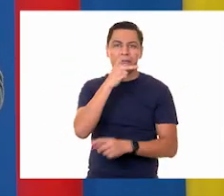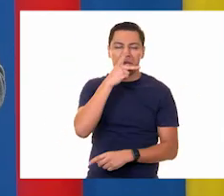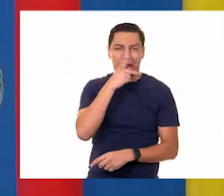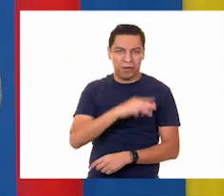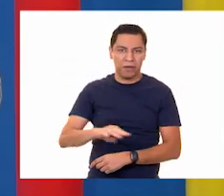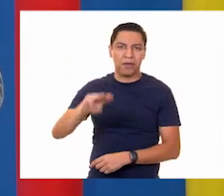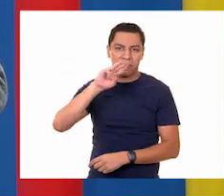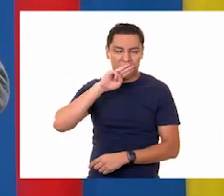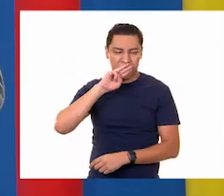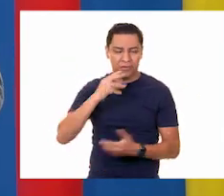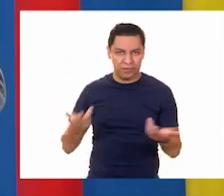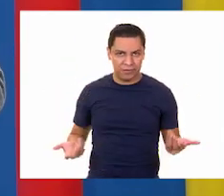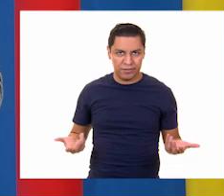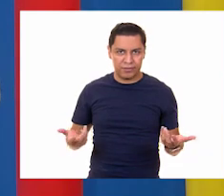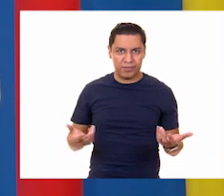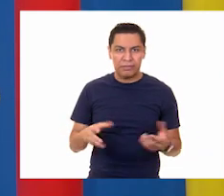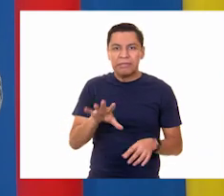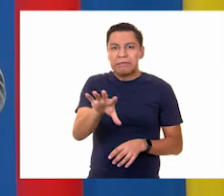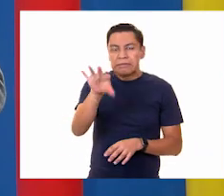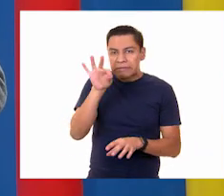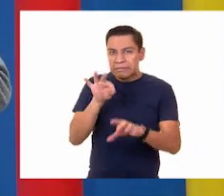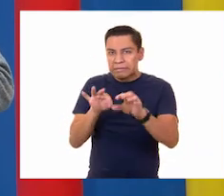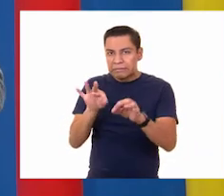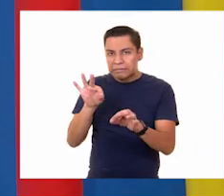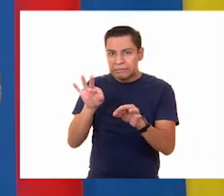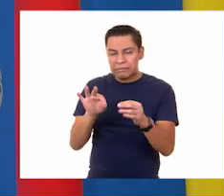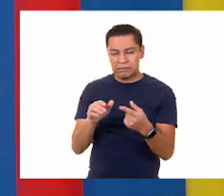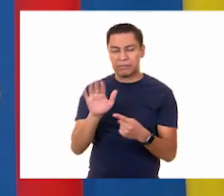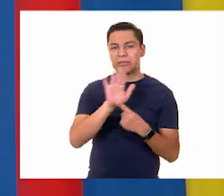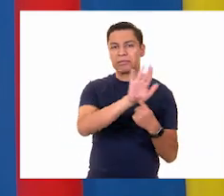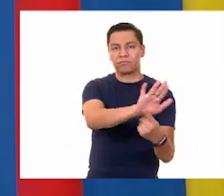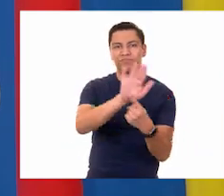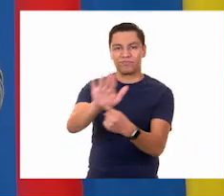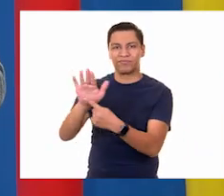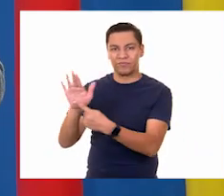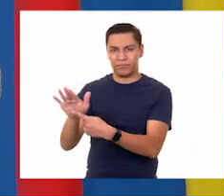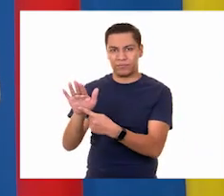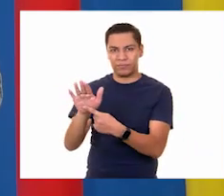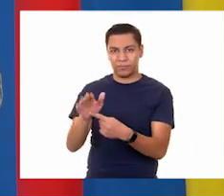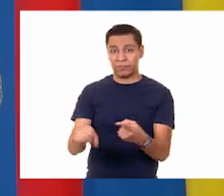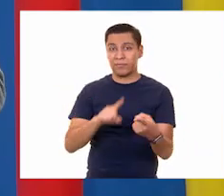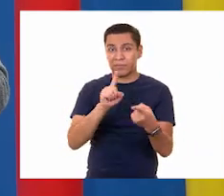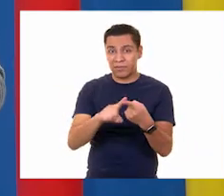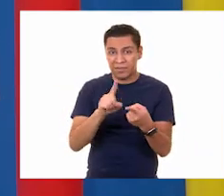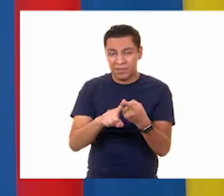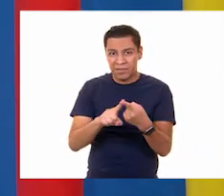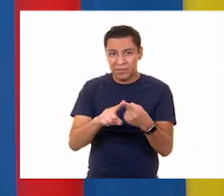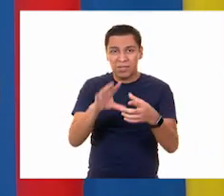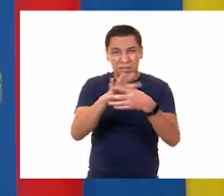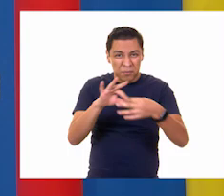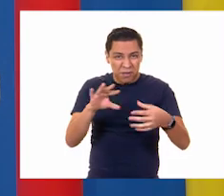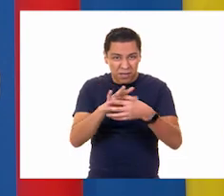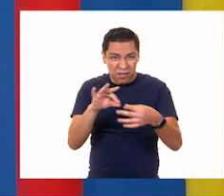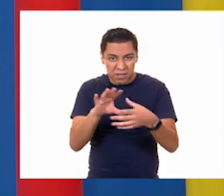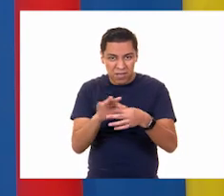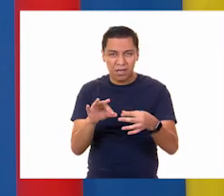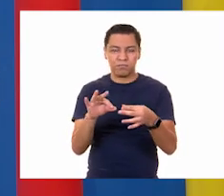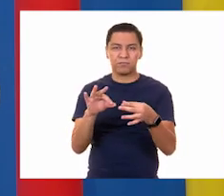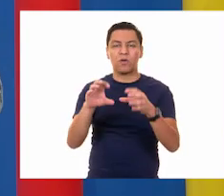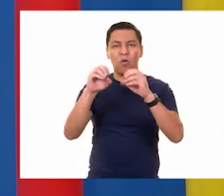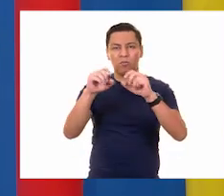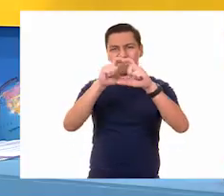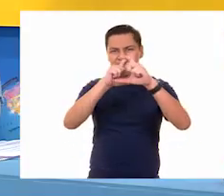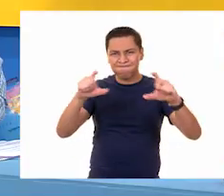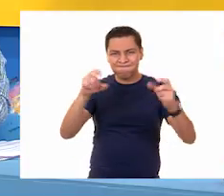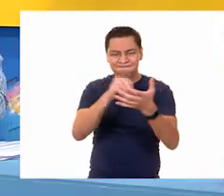informativos podemos encontrar al menos 3 formas de presentación de los contenidos: definiciones, descripciones y